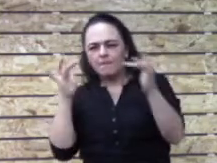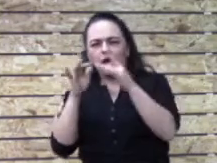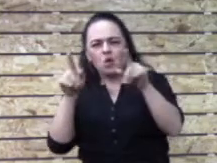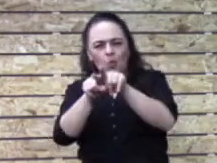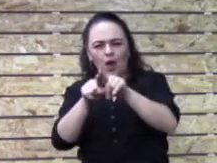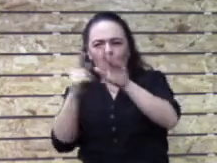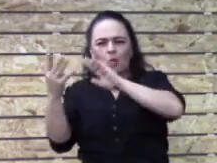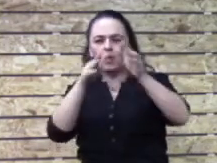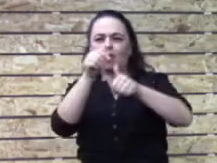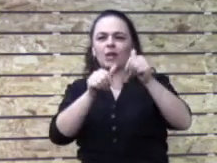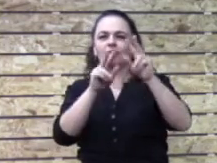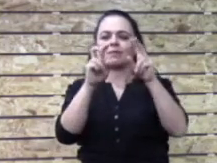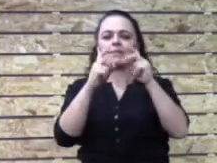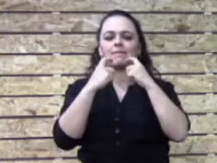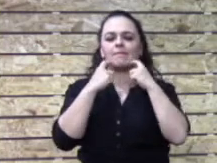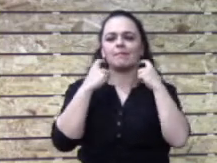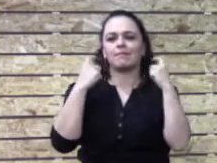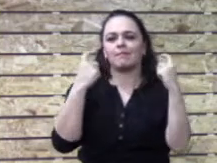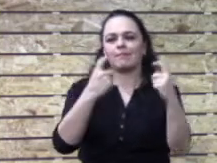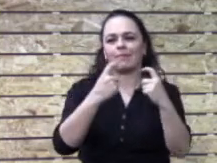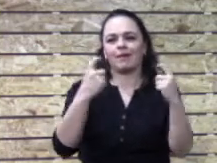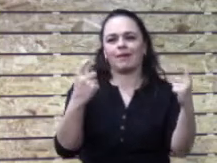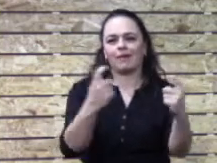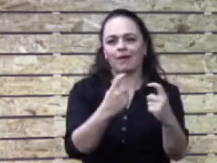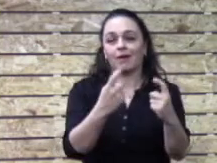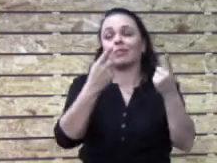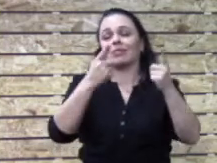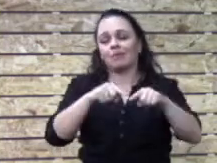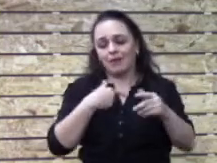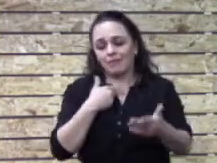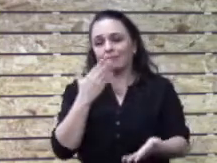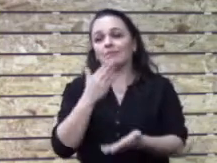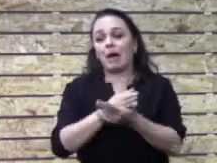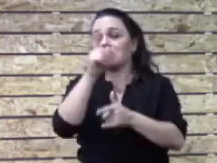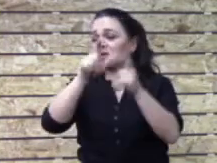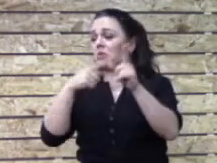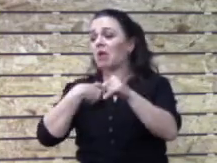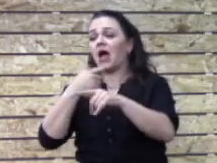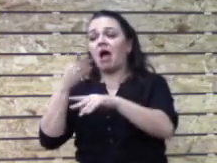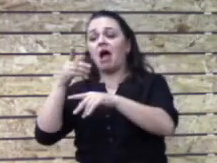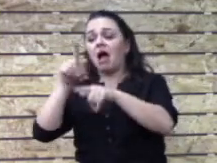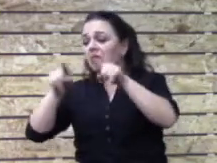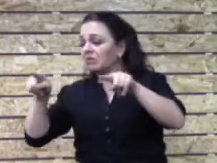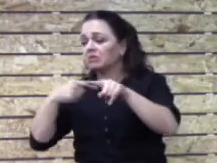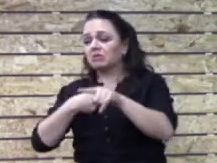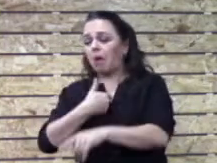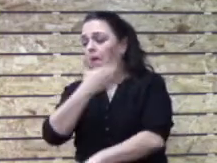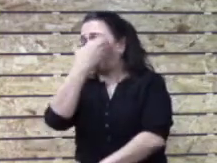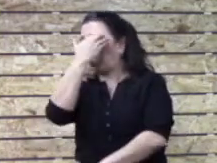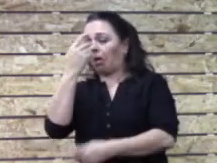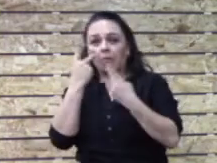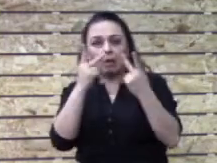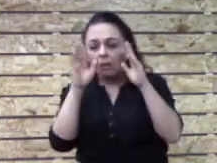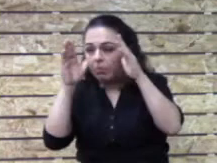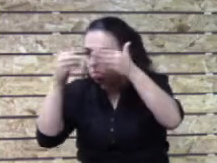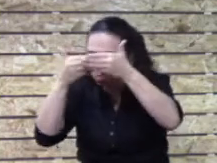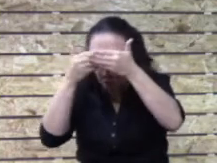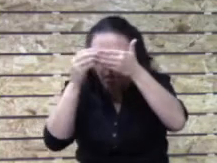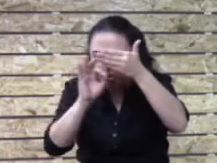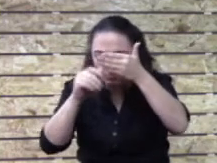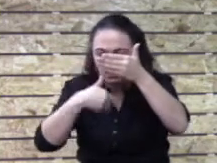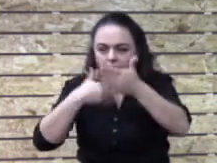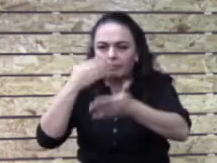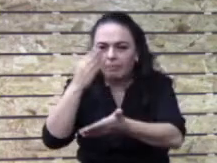consecuencias, es invisible a los ojos en principio y necesitamos la palabra de Dios para